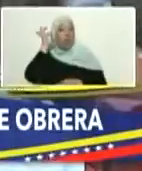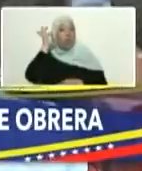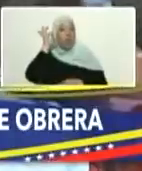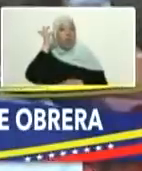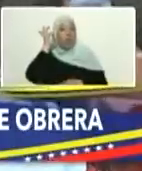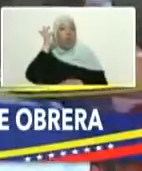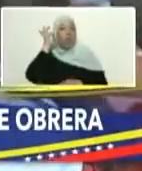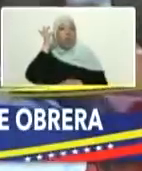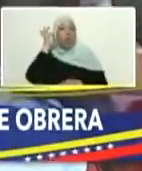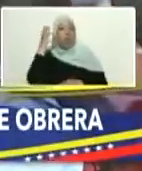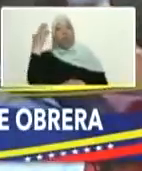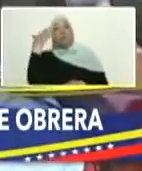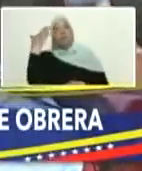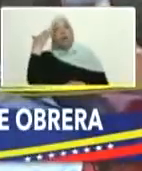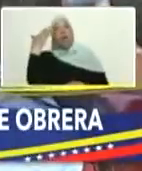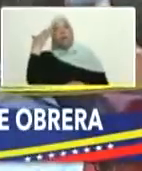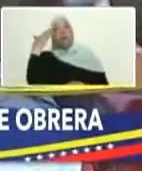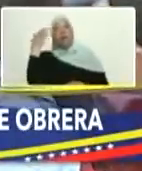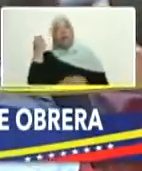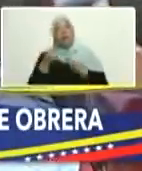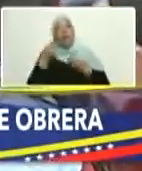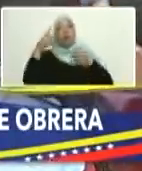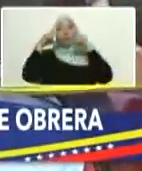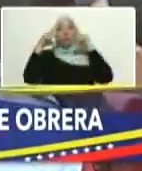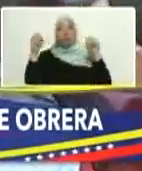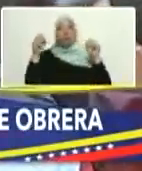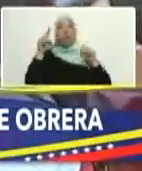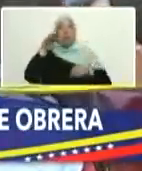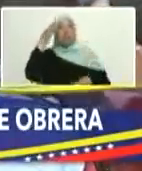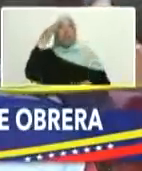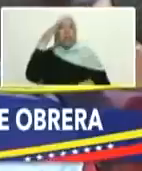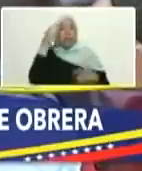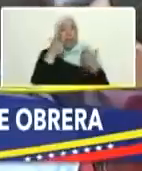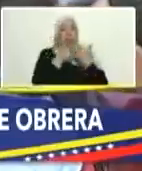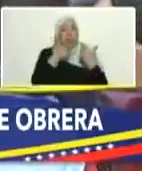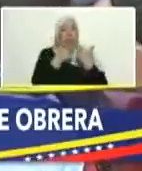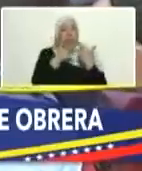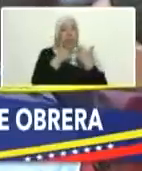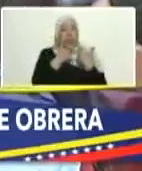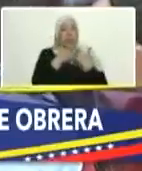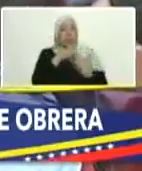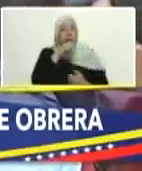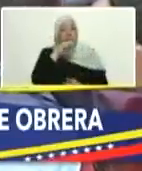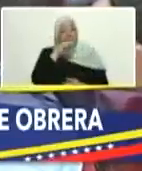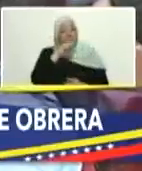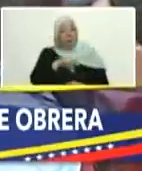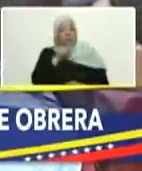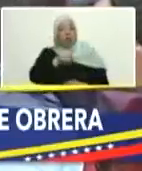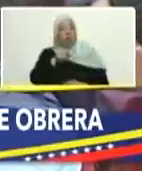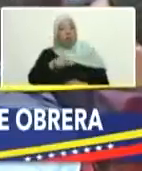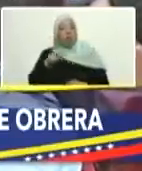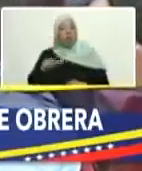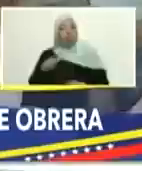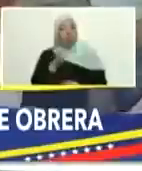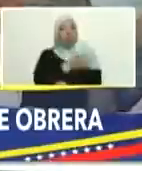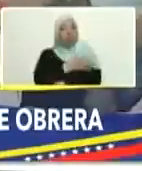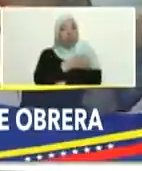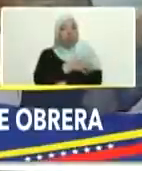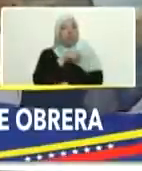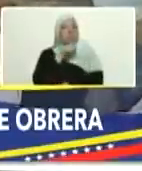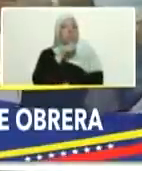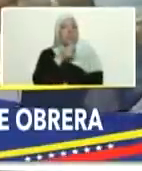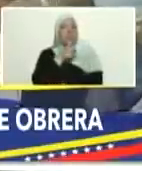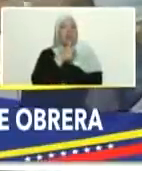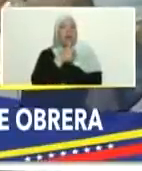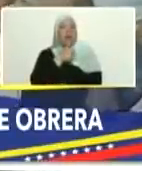Sabemos dónde estamos parados, sabemos quiénes son nuestros enemigos, sabemos dónde están los farsantes demagogos, y